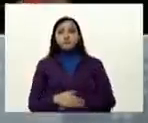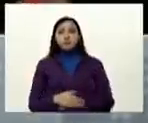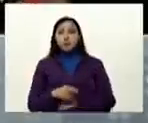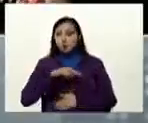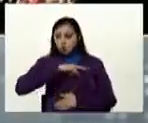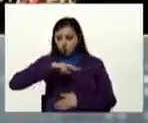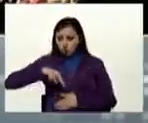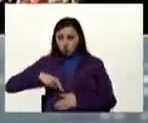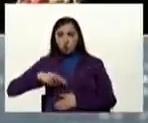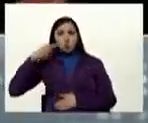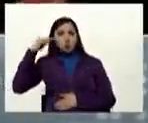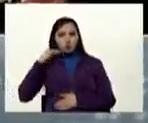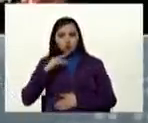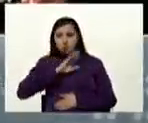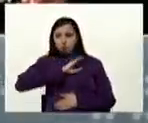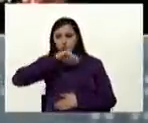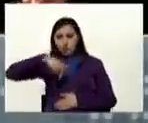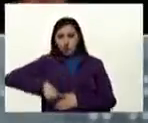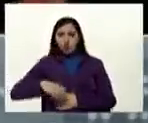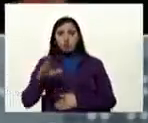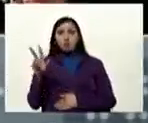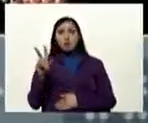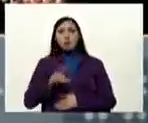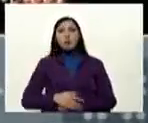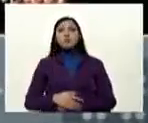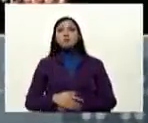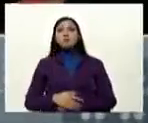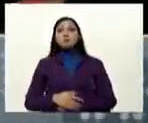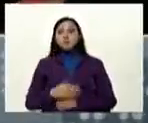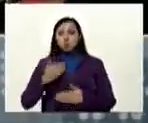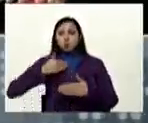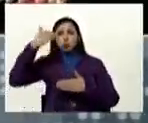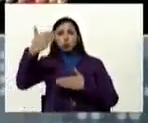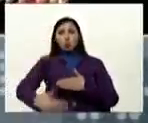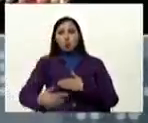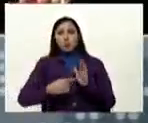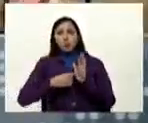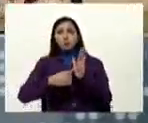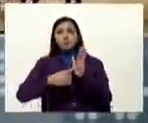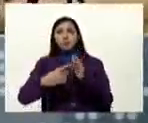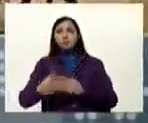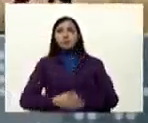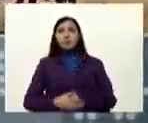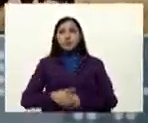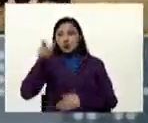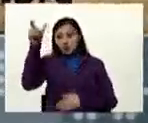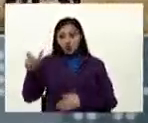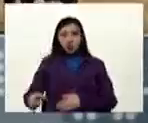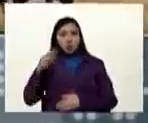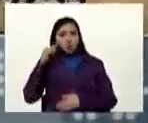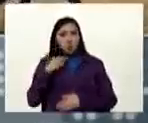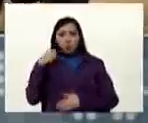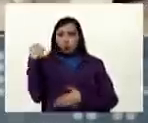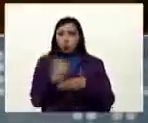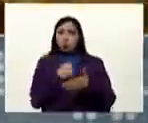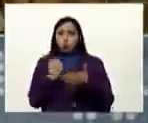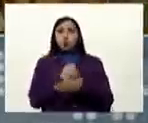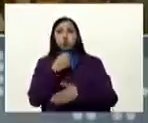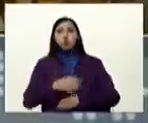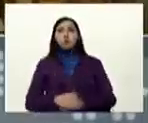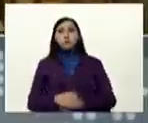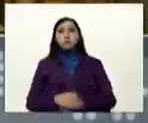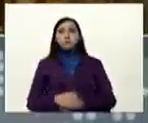nuestro libertador Simón Bolívar. Él sigue al frente, el libertador, al frente de todas las batallas, por